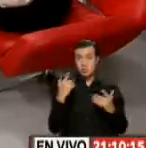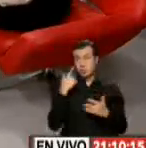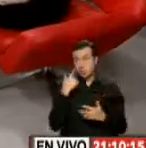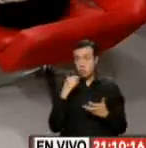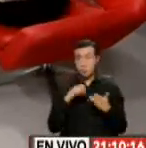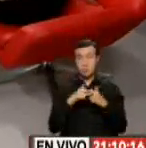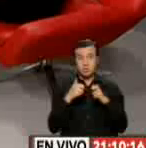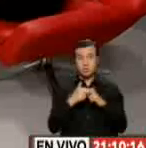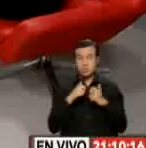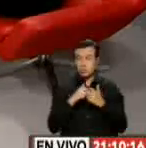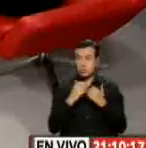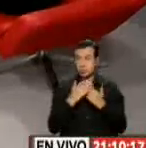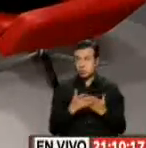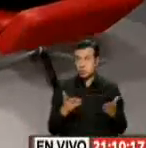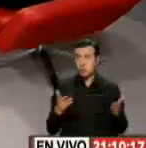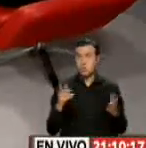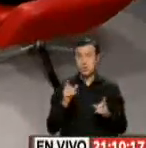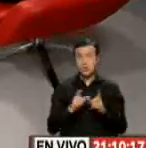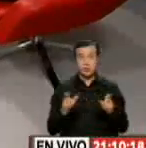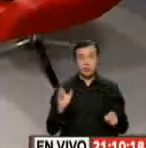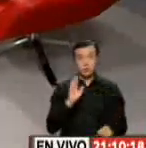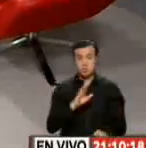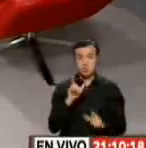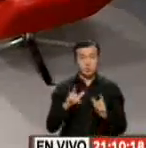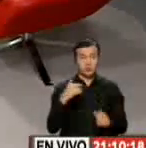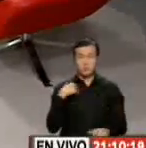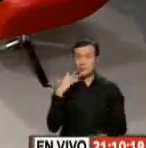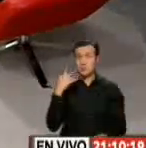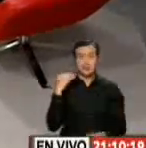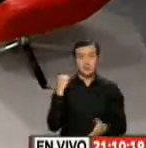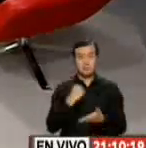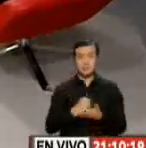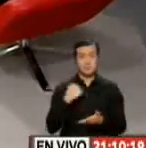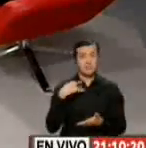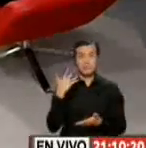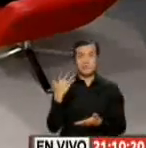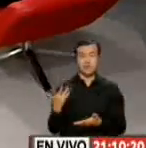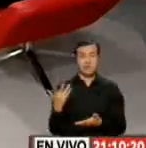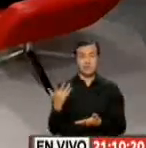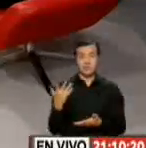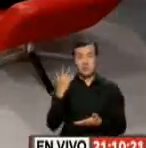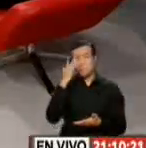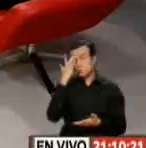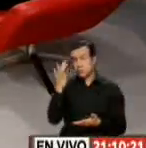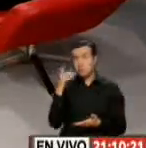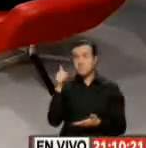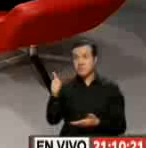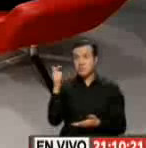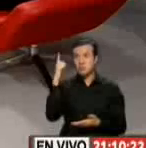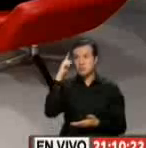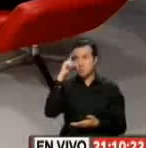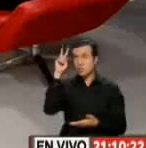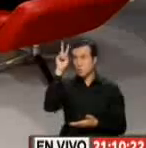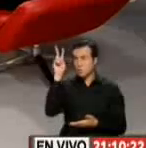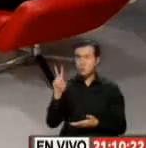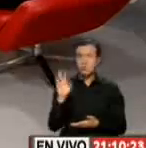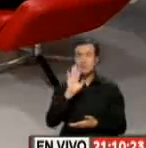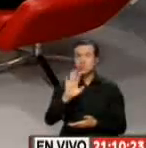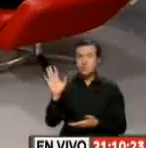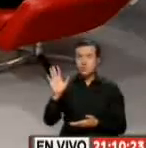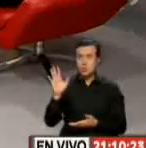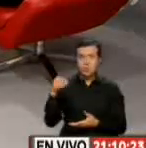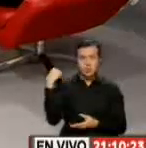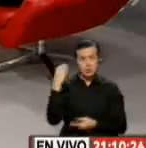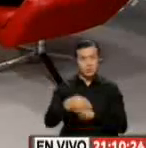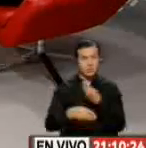enfrentando el hecho de que prácticamente es gente indocumentada. Pero es indocumentada porque el mismo gobierno venezolano no brinda